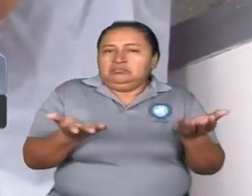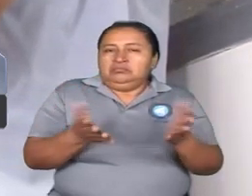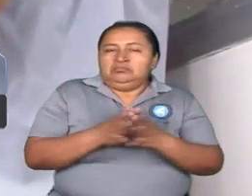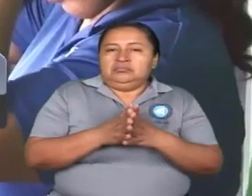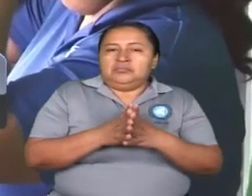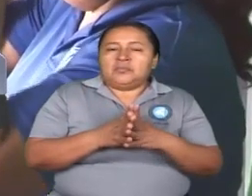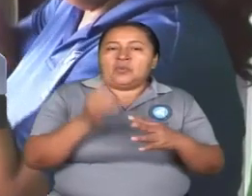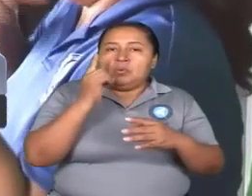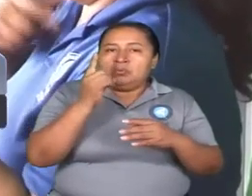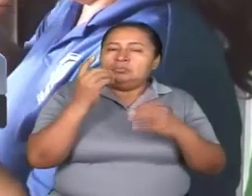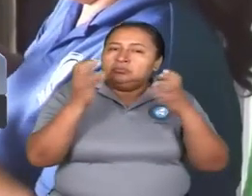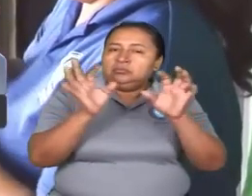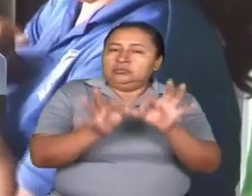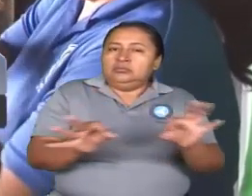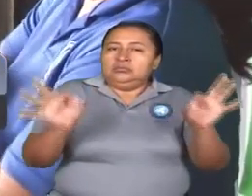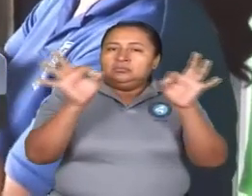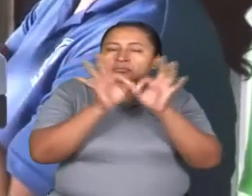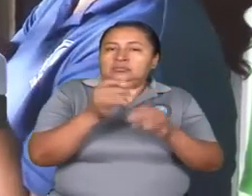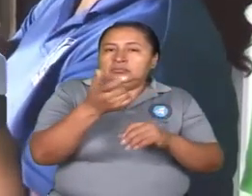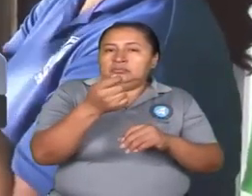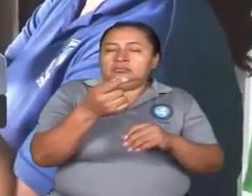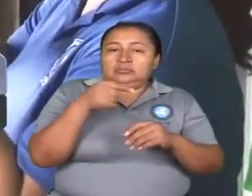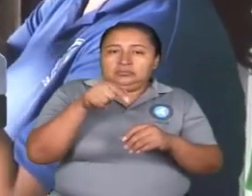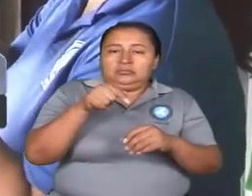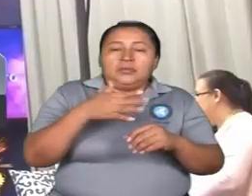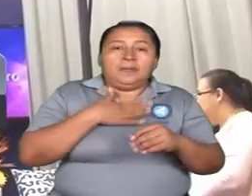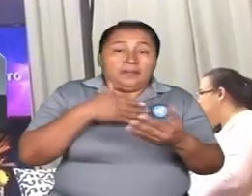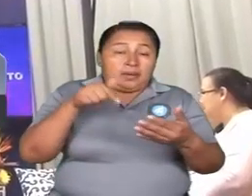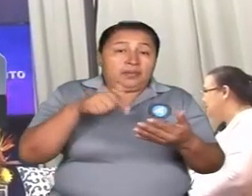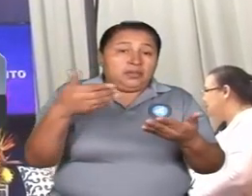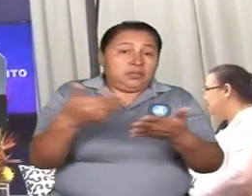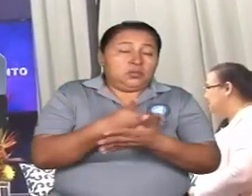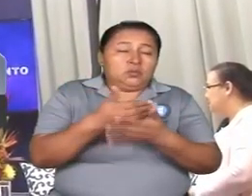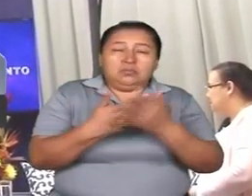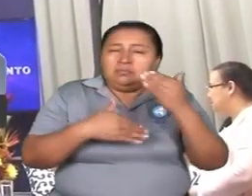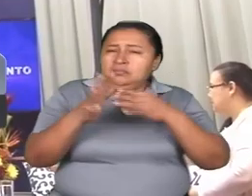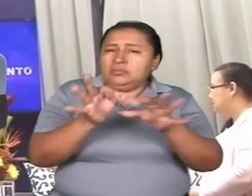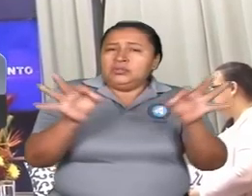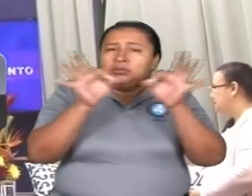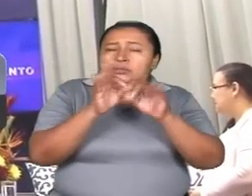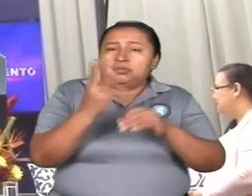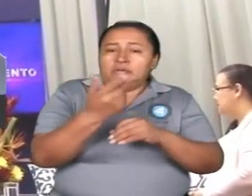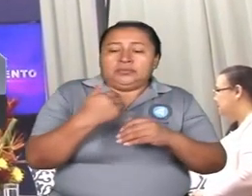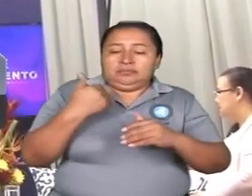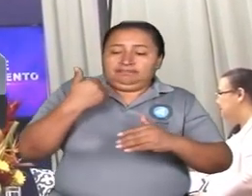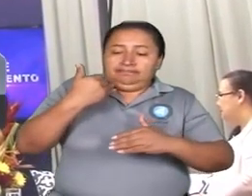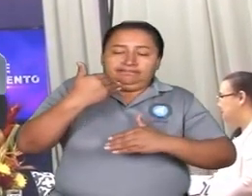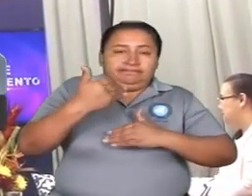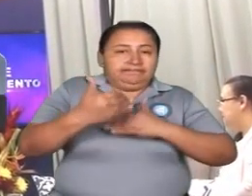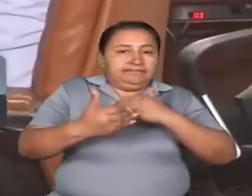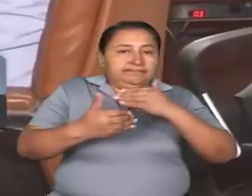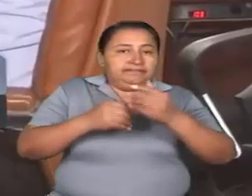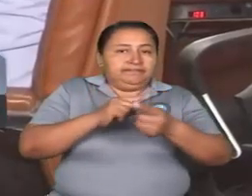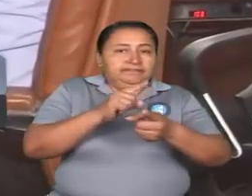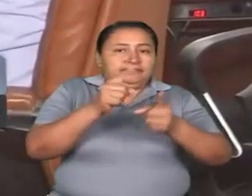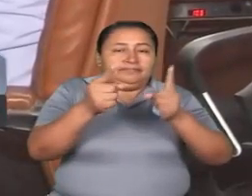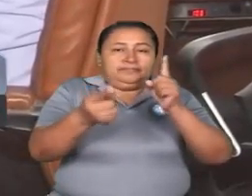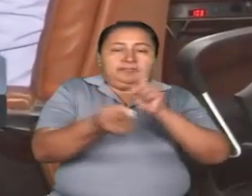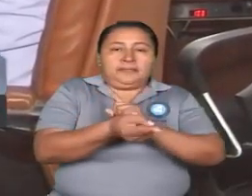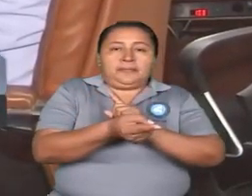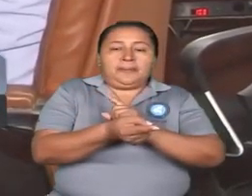una cosa importantísima del canal, para mí la más relevante de todas, es la evolución que ha